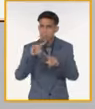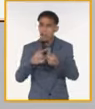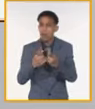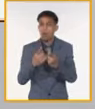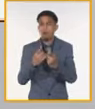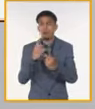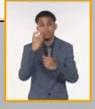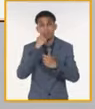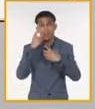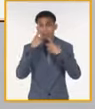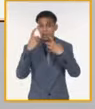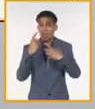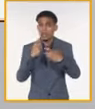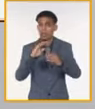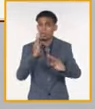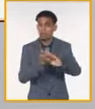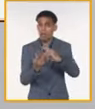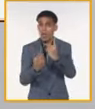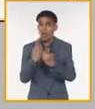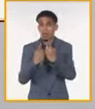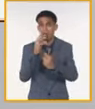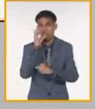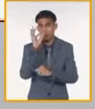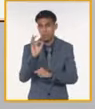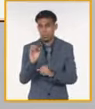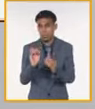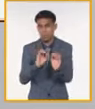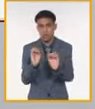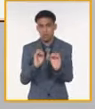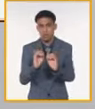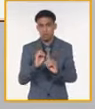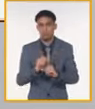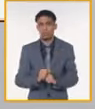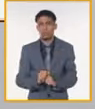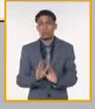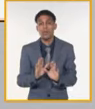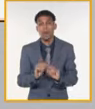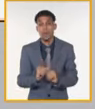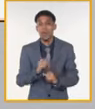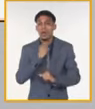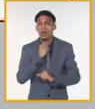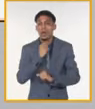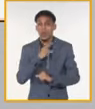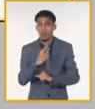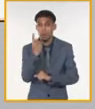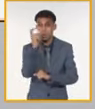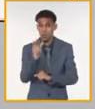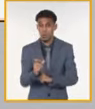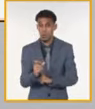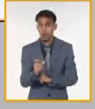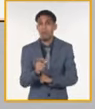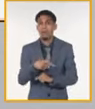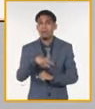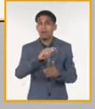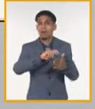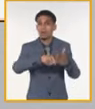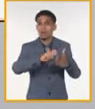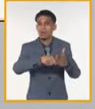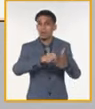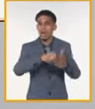excepto que sea una persona que vaya a ser eh ejercer un contrato de